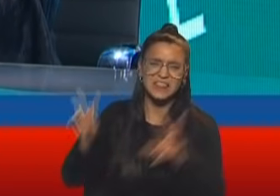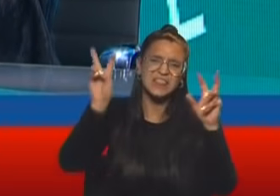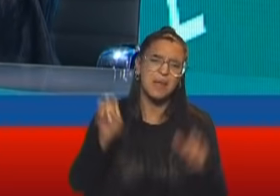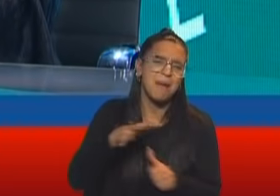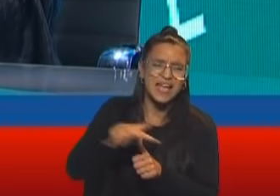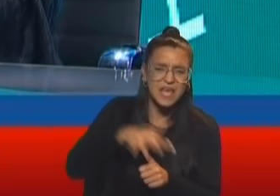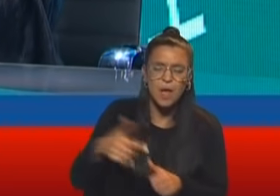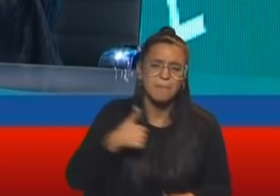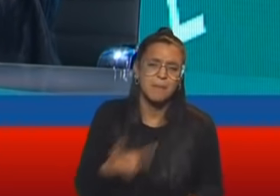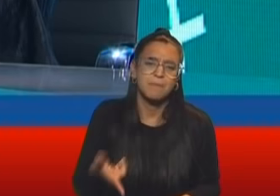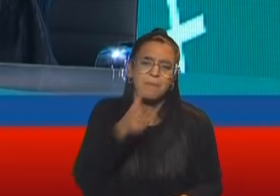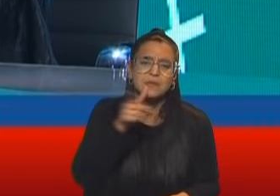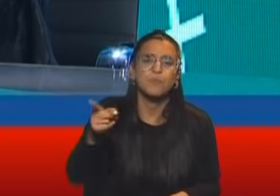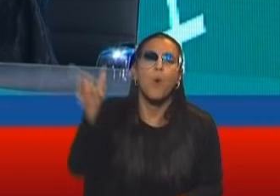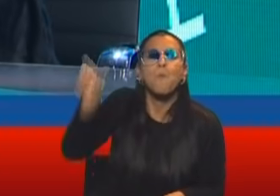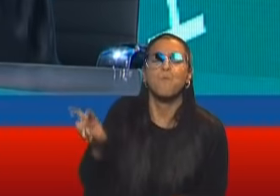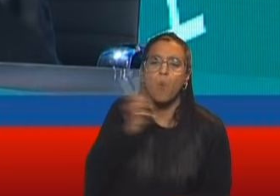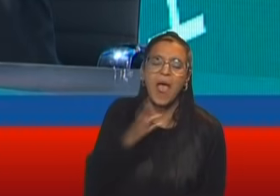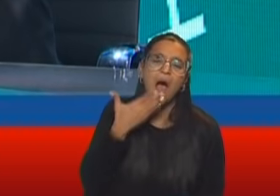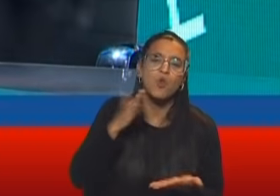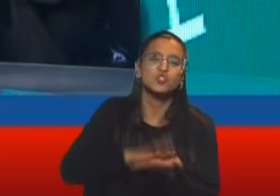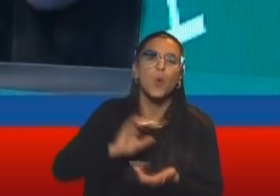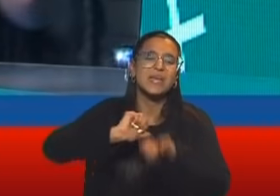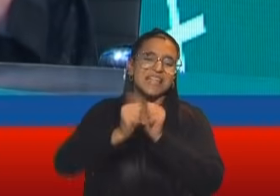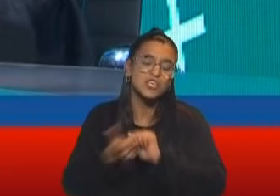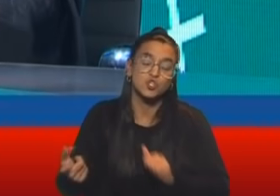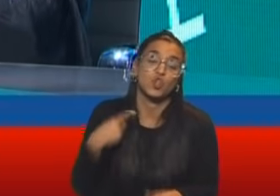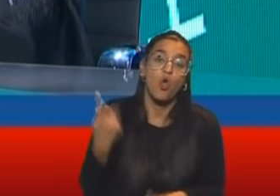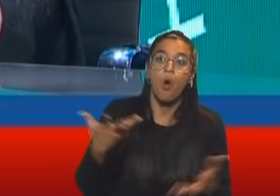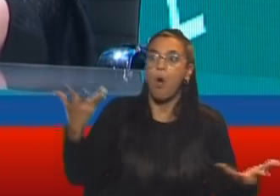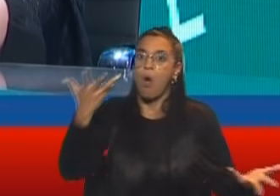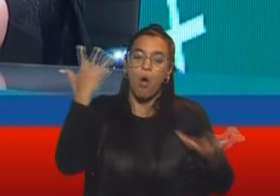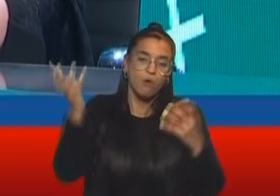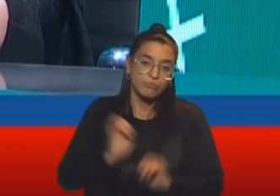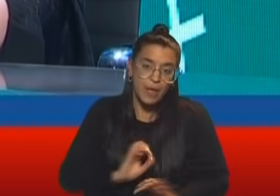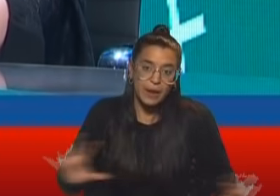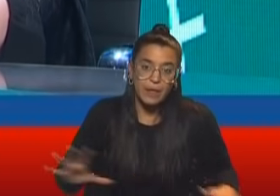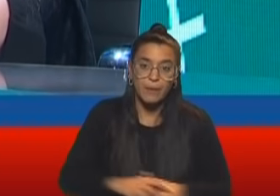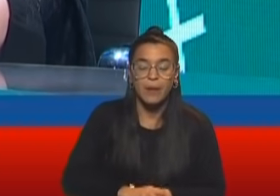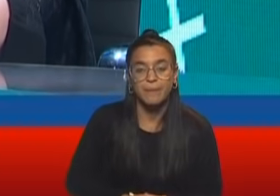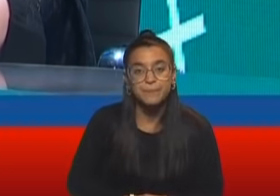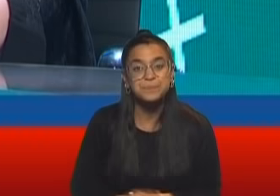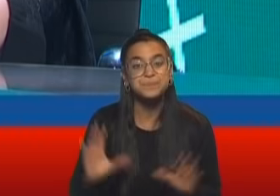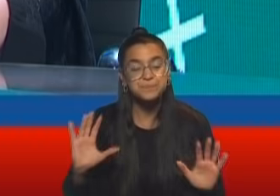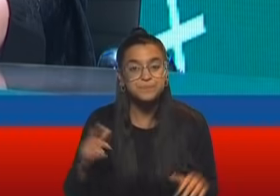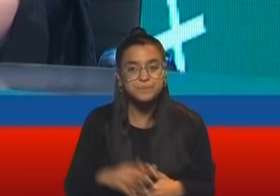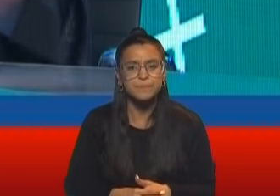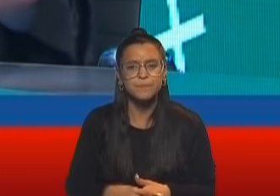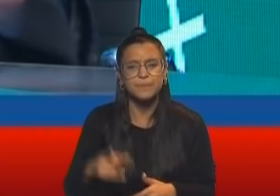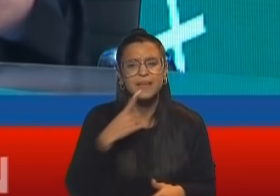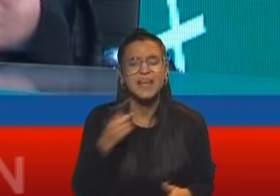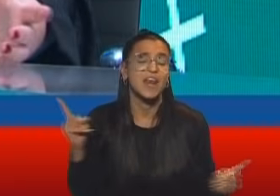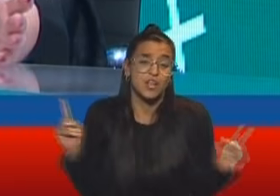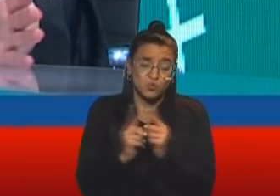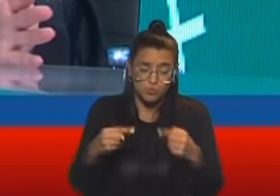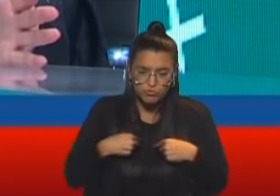y que a mí me parece que se la critica porque es mujer y habló de sexo y ya eso nos da a todos les pica el cuerpo. Que el resumen